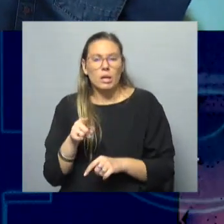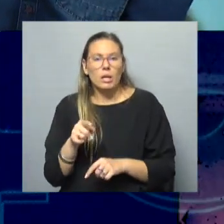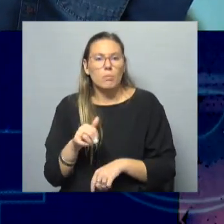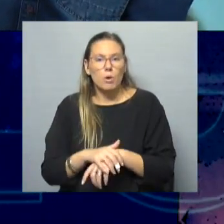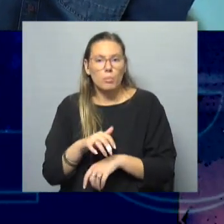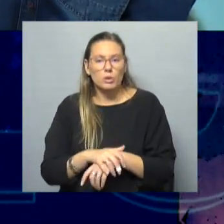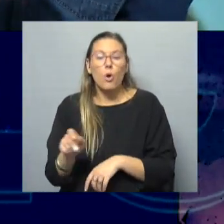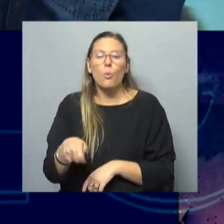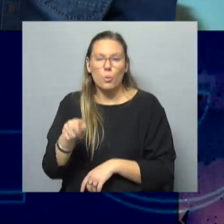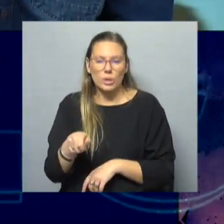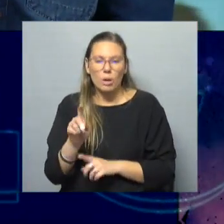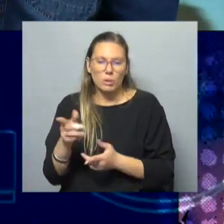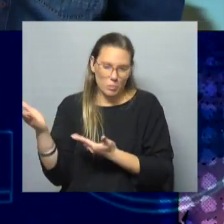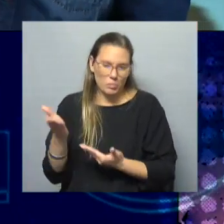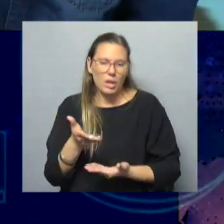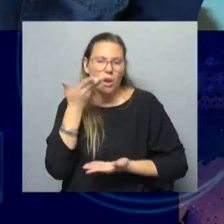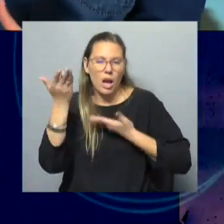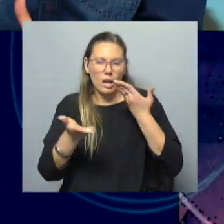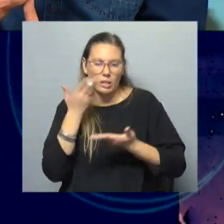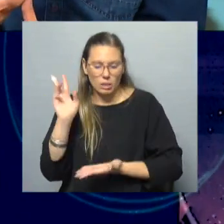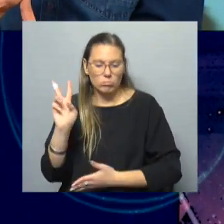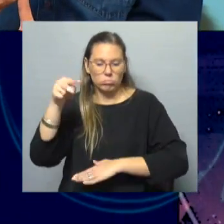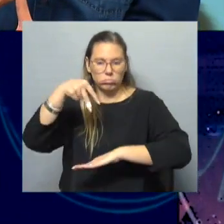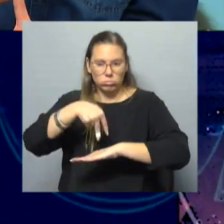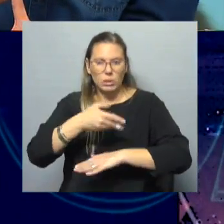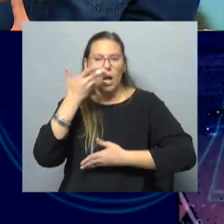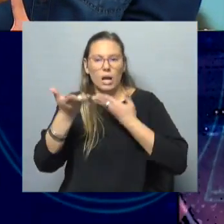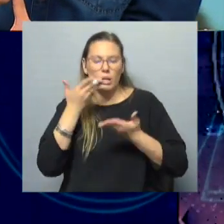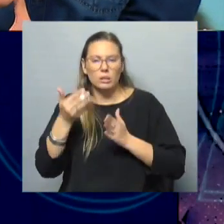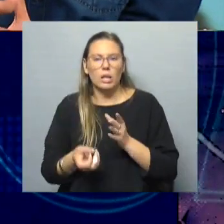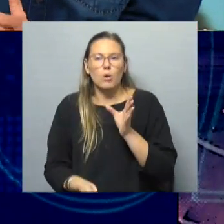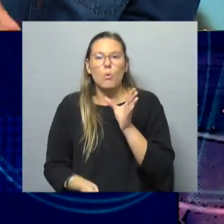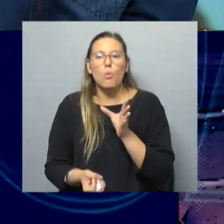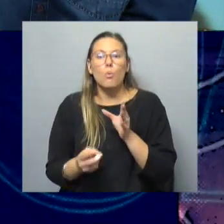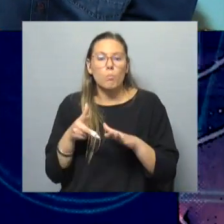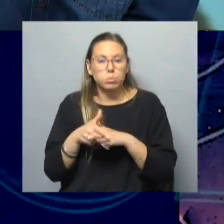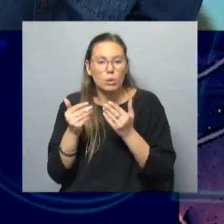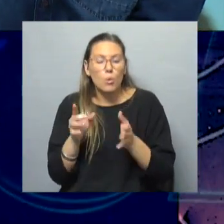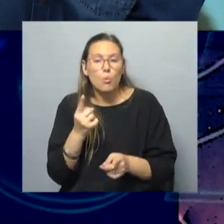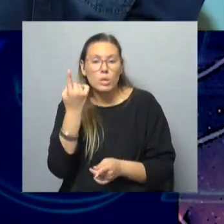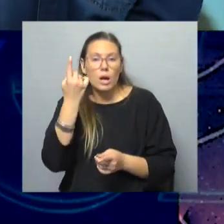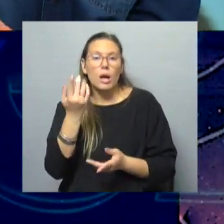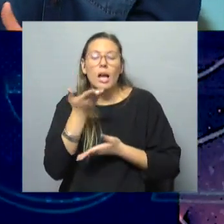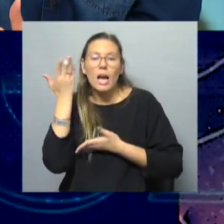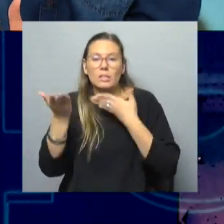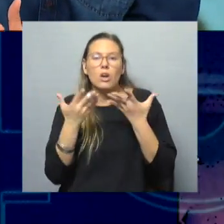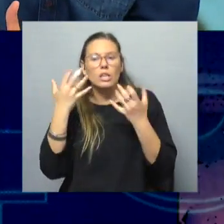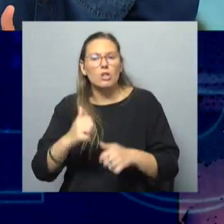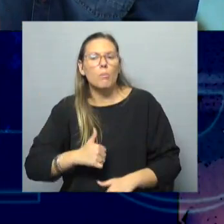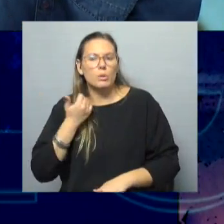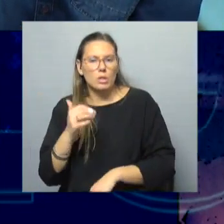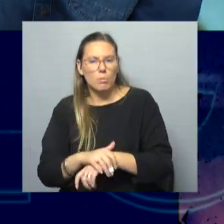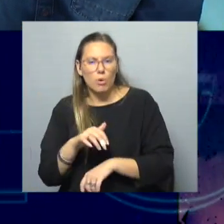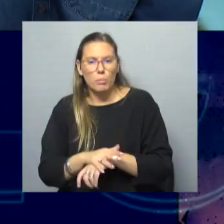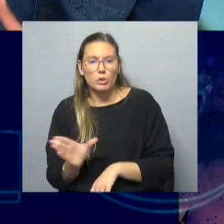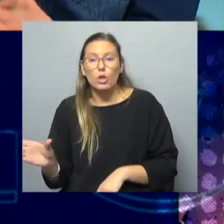momento, fue jurado, pero también lo invitaron a cantar. Entonces sube a cantar y presenta una canción. Estrena un tema. Entonces dice, bueno, quiero aprovechar este momento que